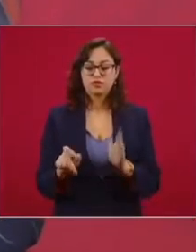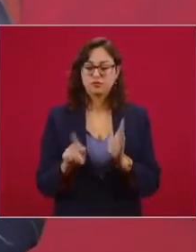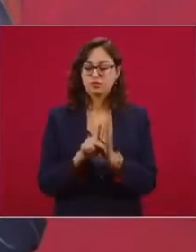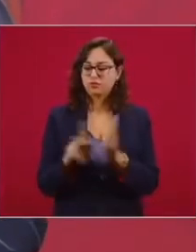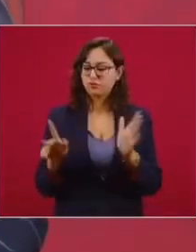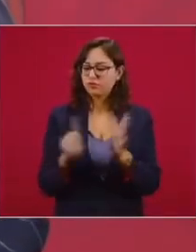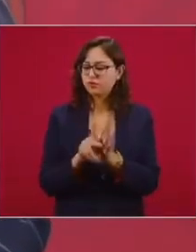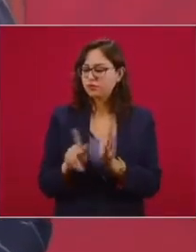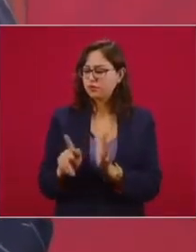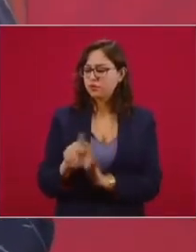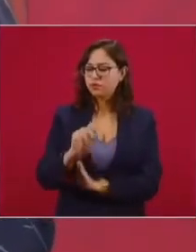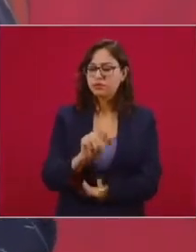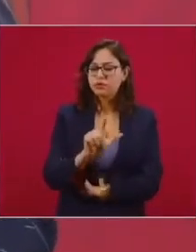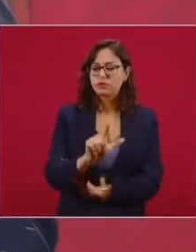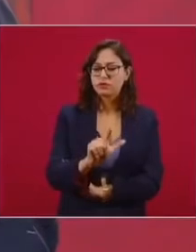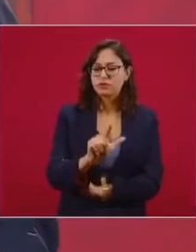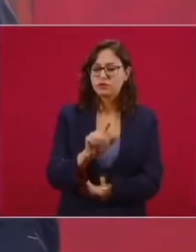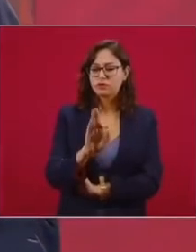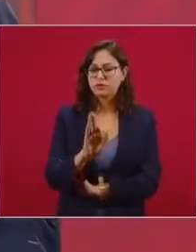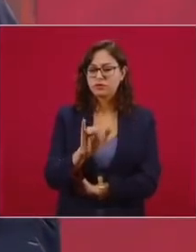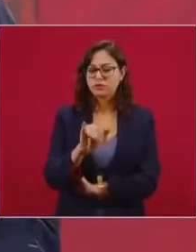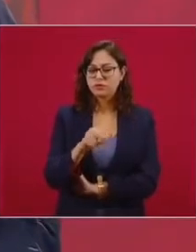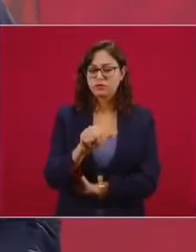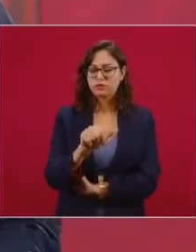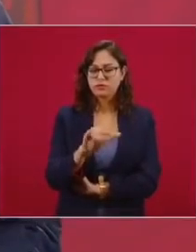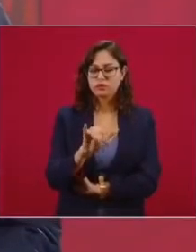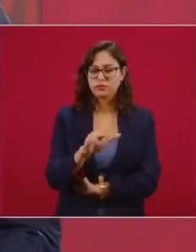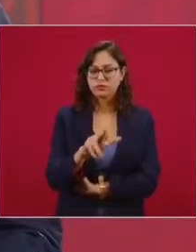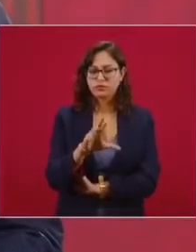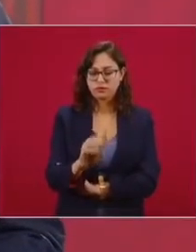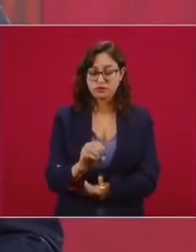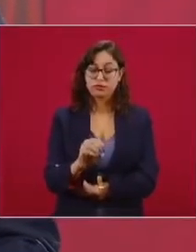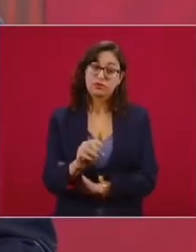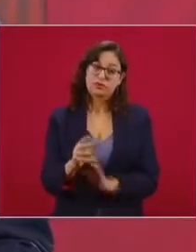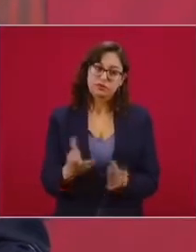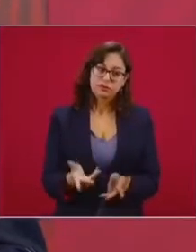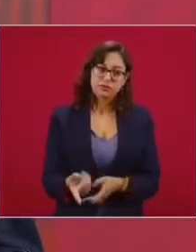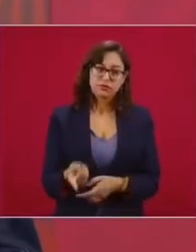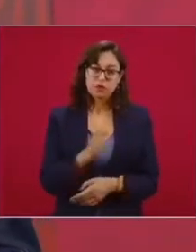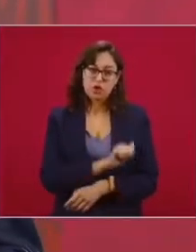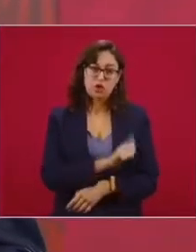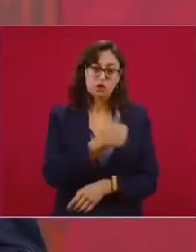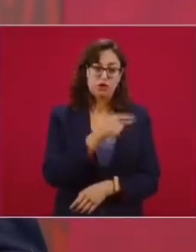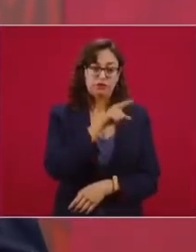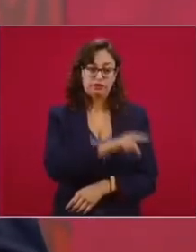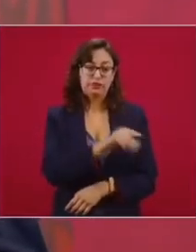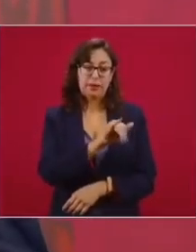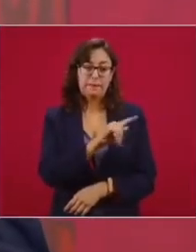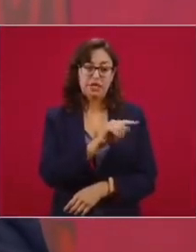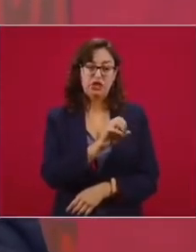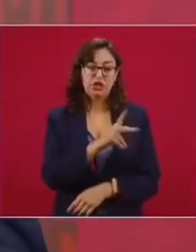Financiero, ya que das la oportunidad, porque Mitofsky nos da